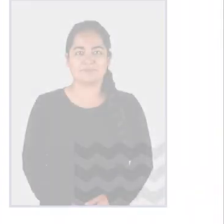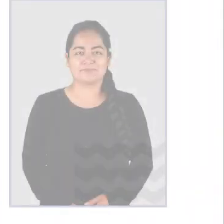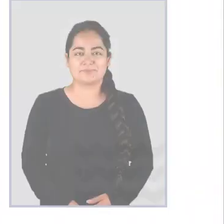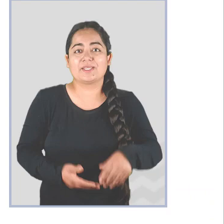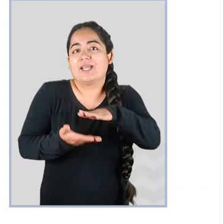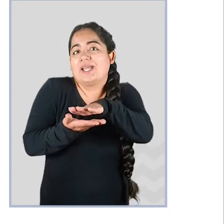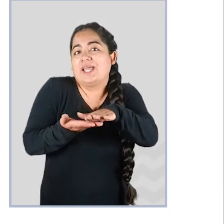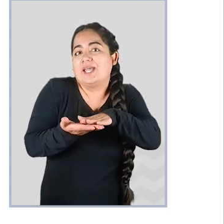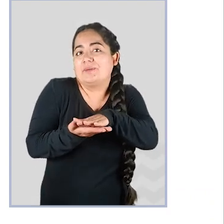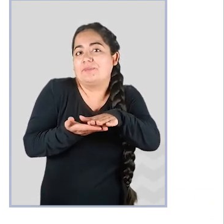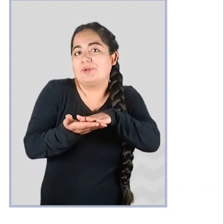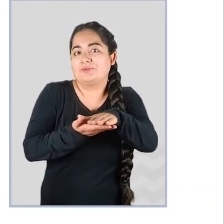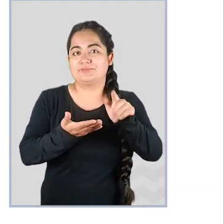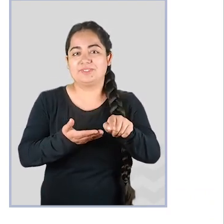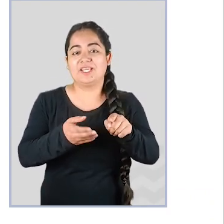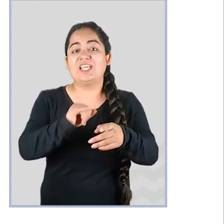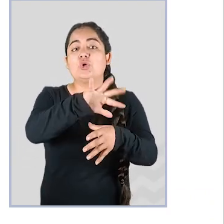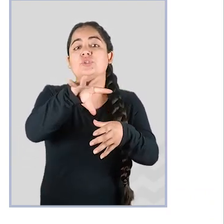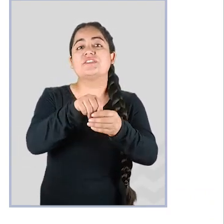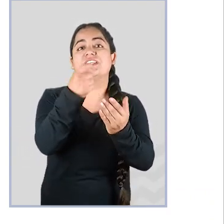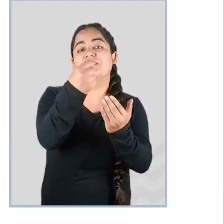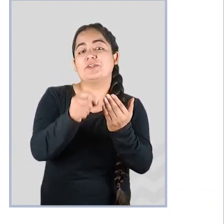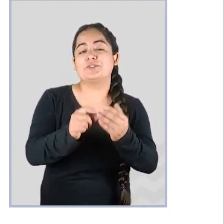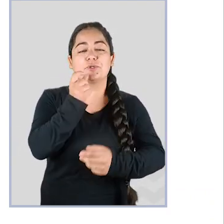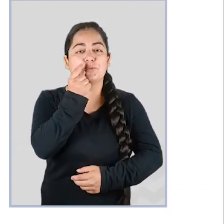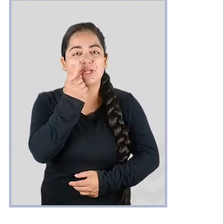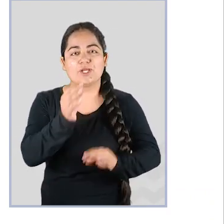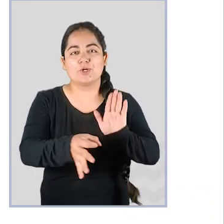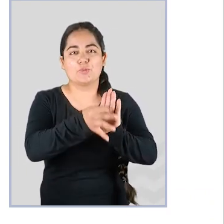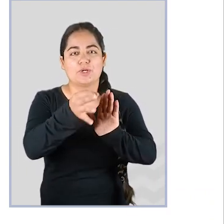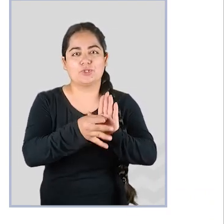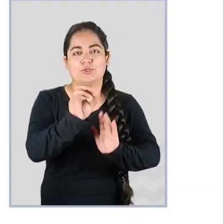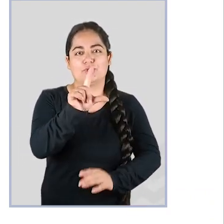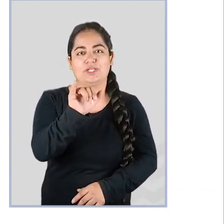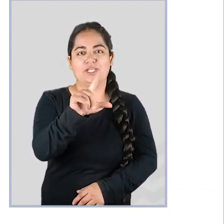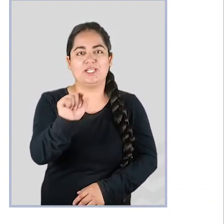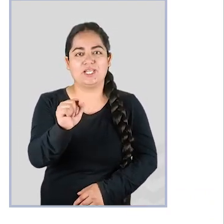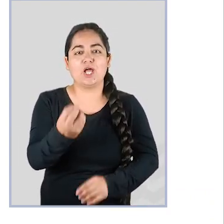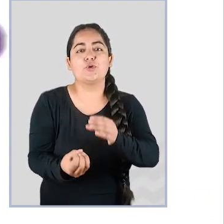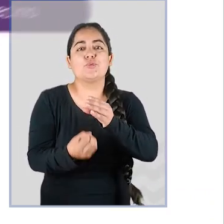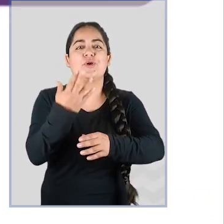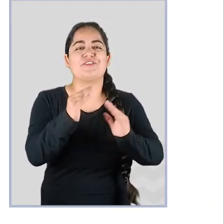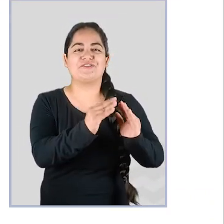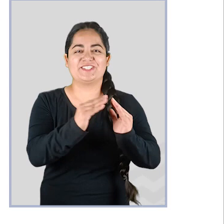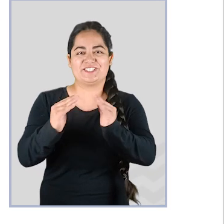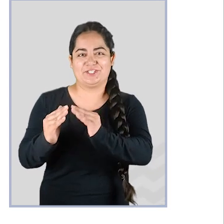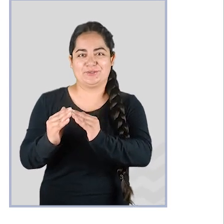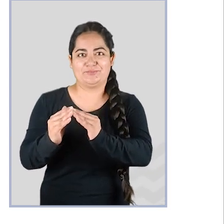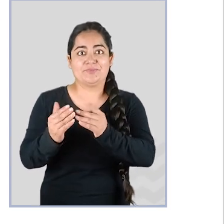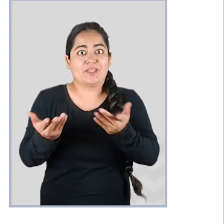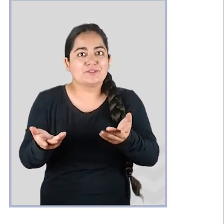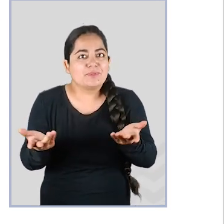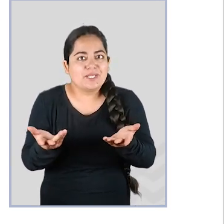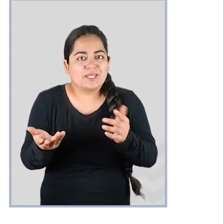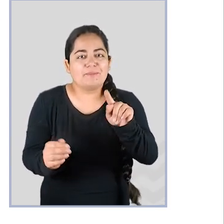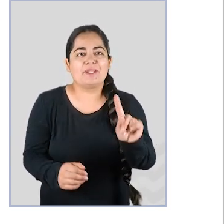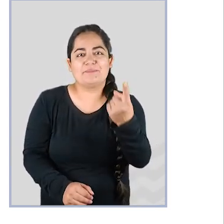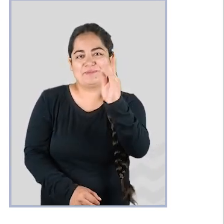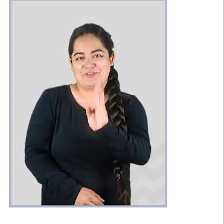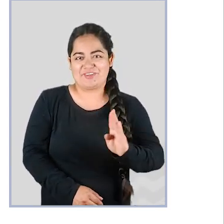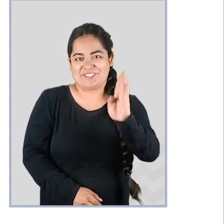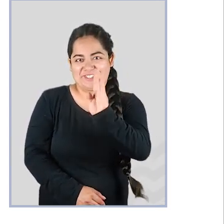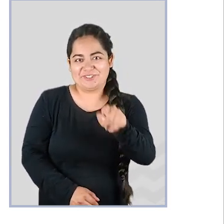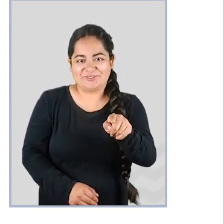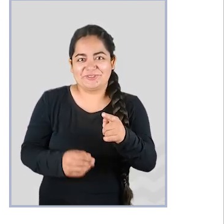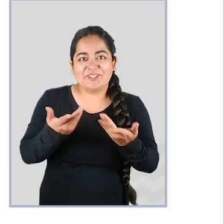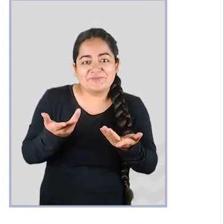Un ejemplo de evaluación de inclusividad se hace con el cuento Lila y el nuevo vecino, desarrollado para la actividad de primero básico.